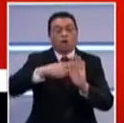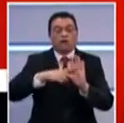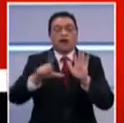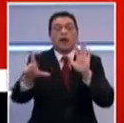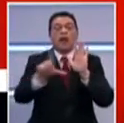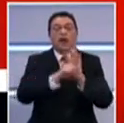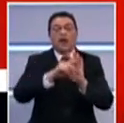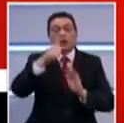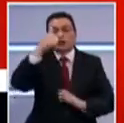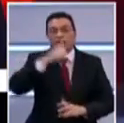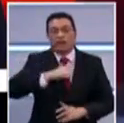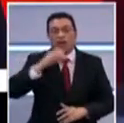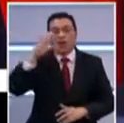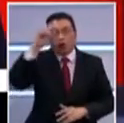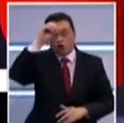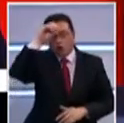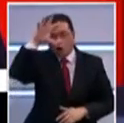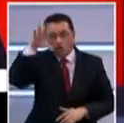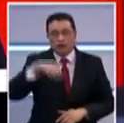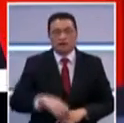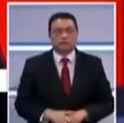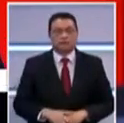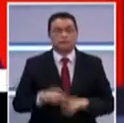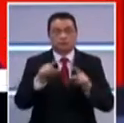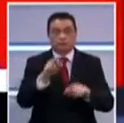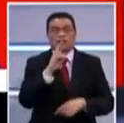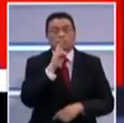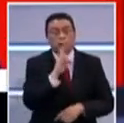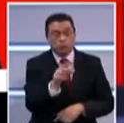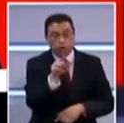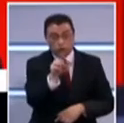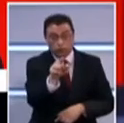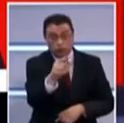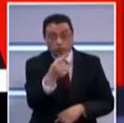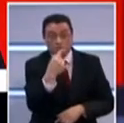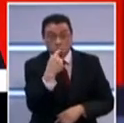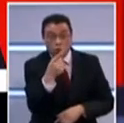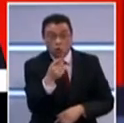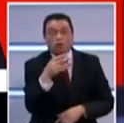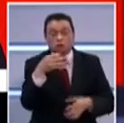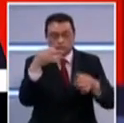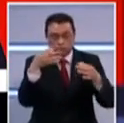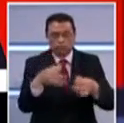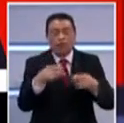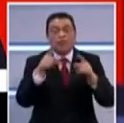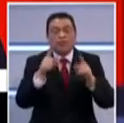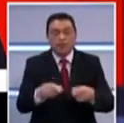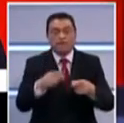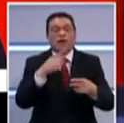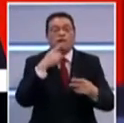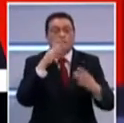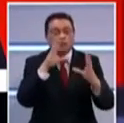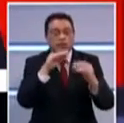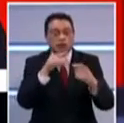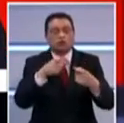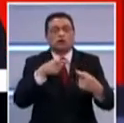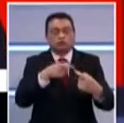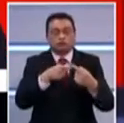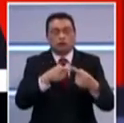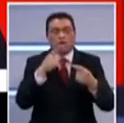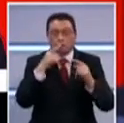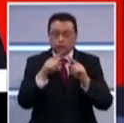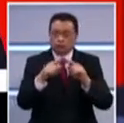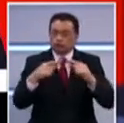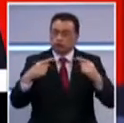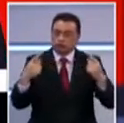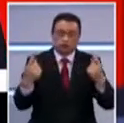la ley reserva al cobre la respuesta a su pregunta es que efectivamente esto hay que discutirlo pero hay que discutirlo en el sentido amplio de